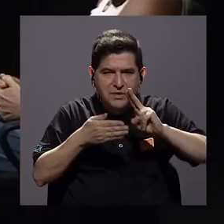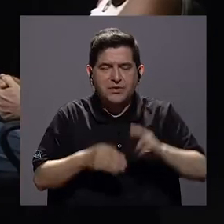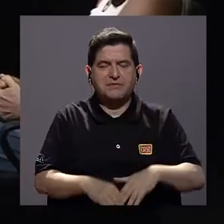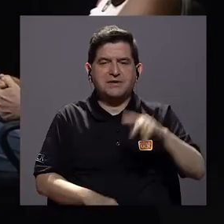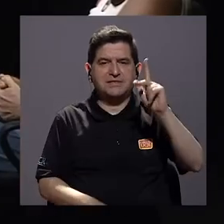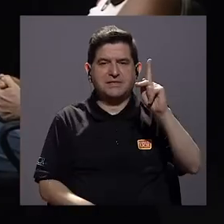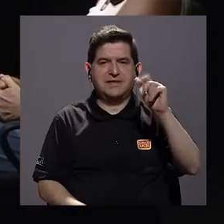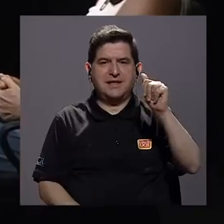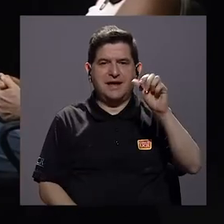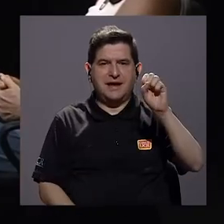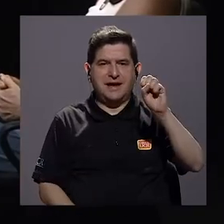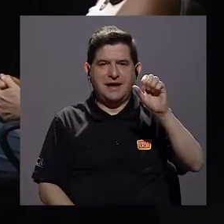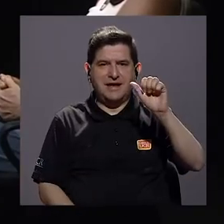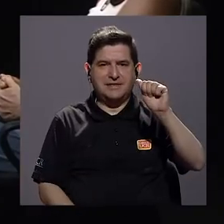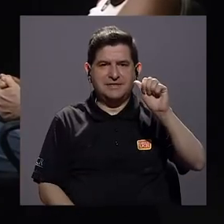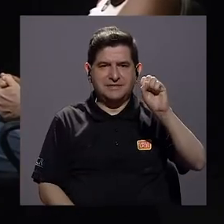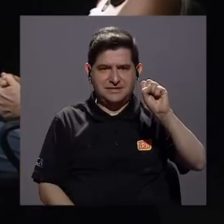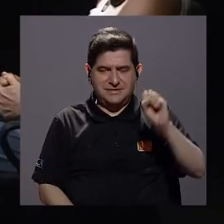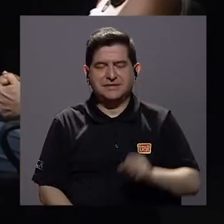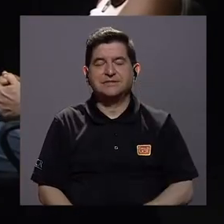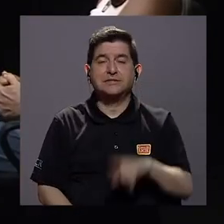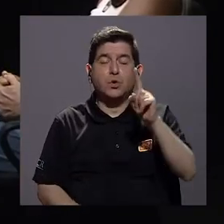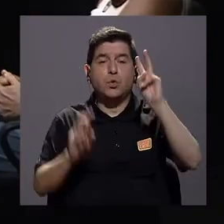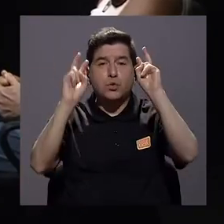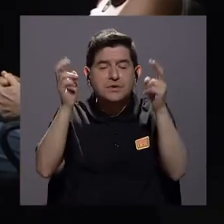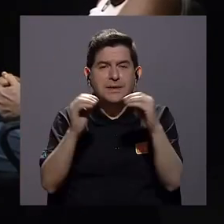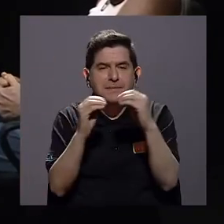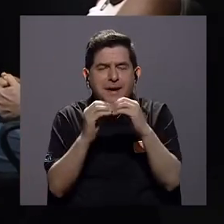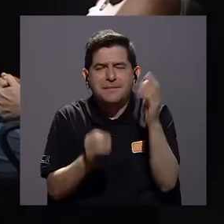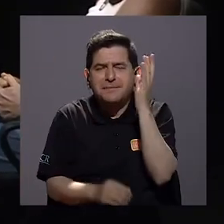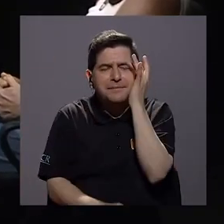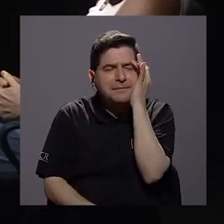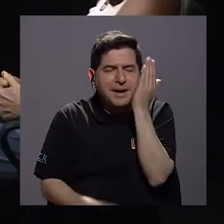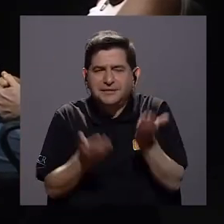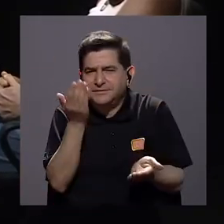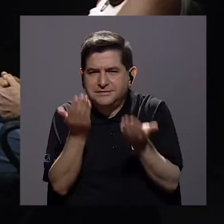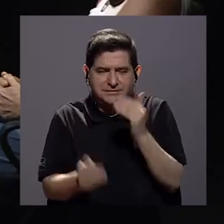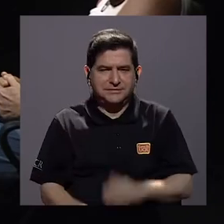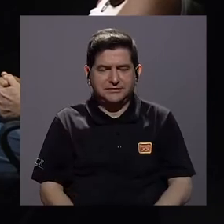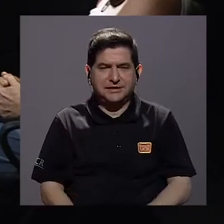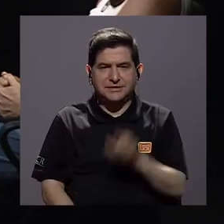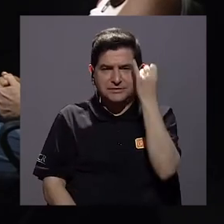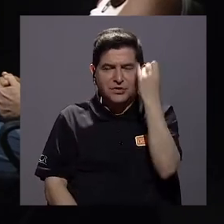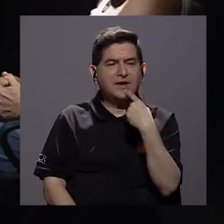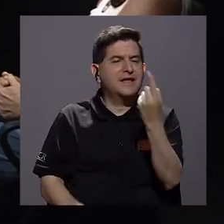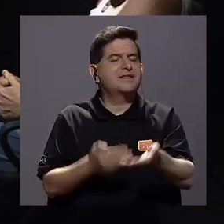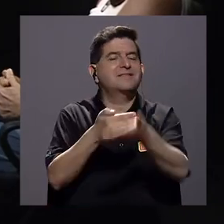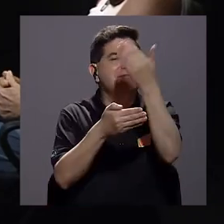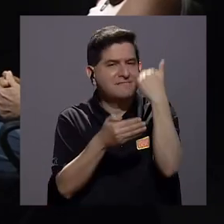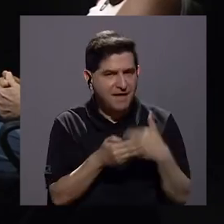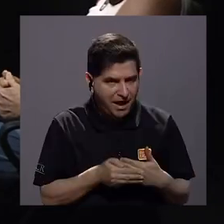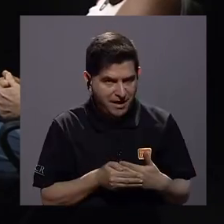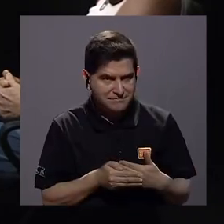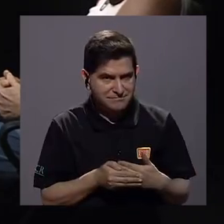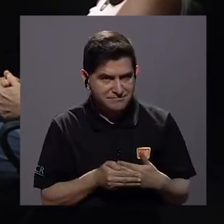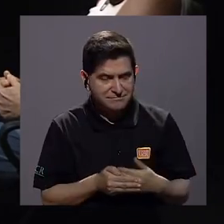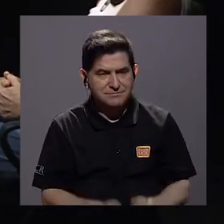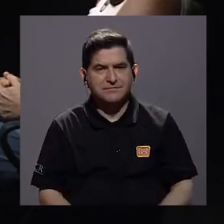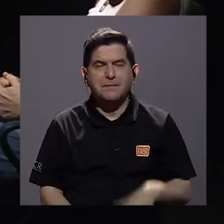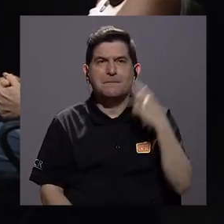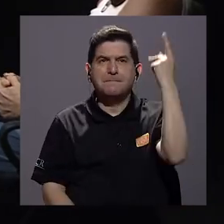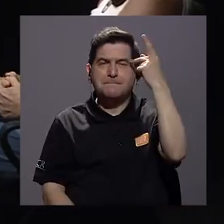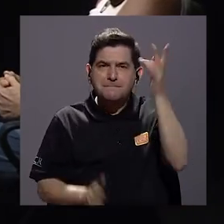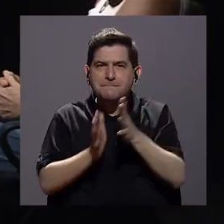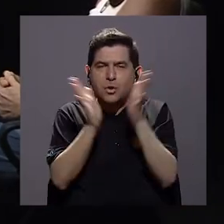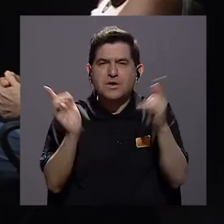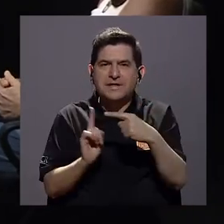Kansas. Vea, hay uno de los temas que tal vez más me preocupa con el planteamiento que usted hacía de cómo hacer política